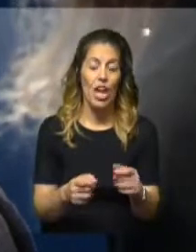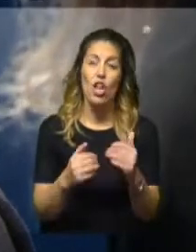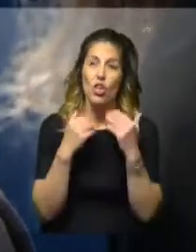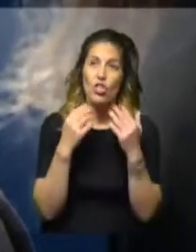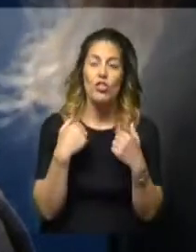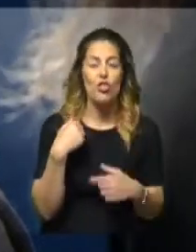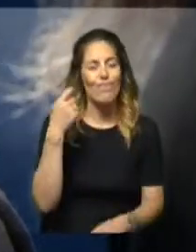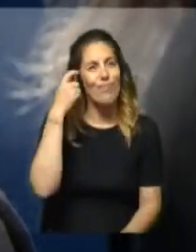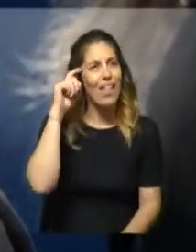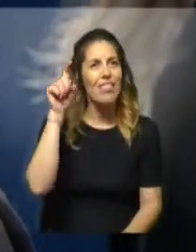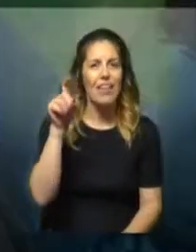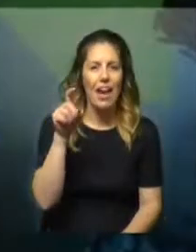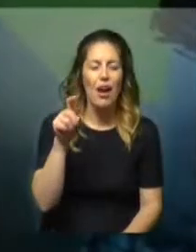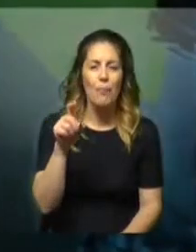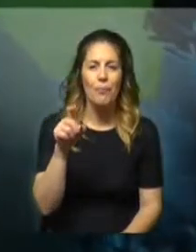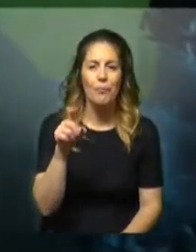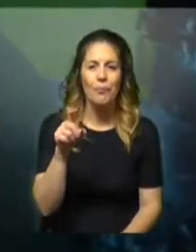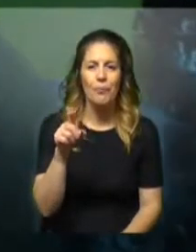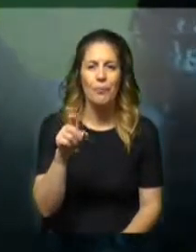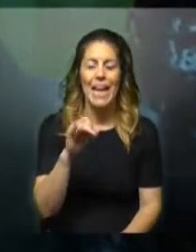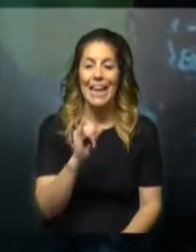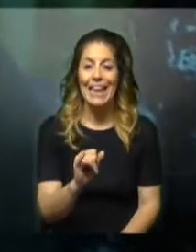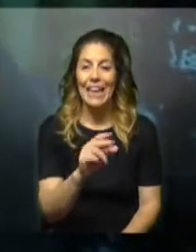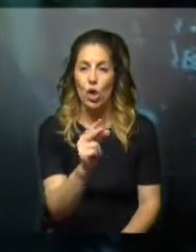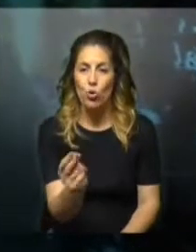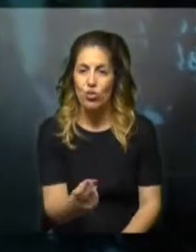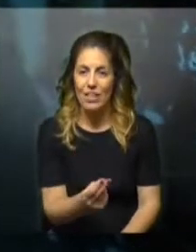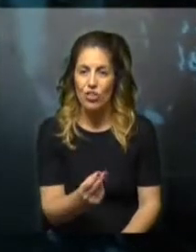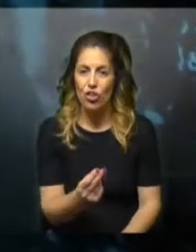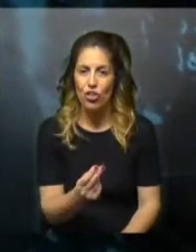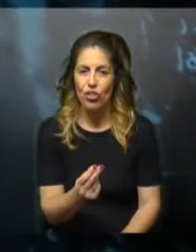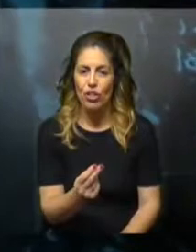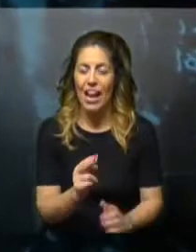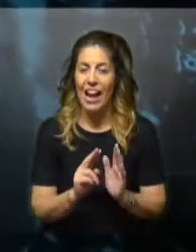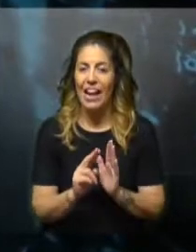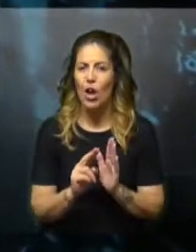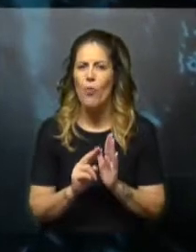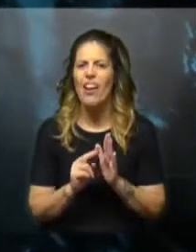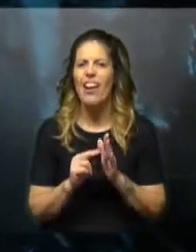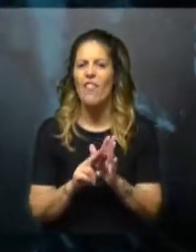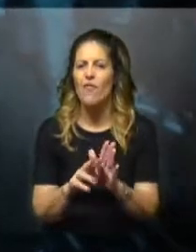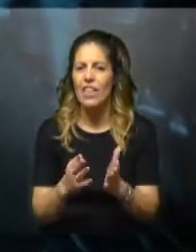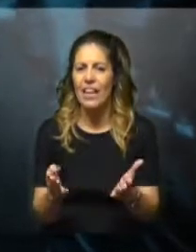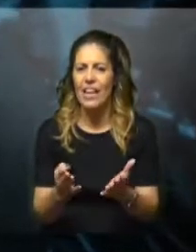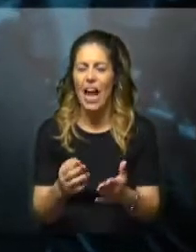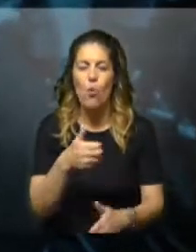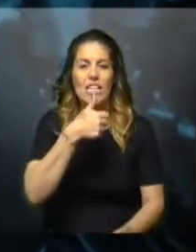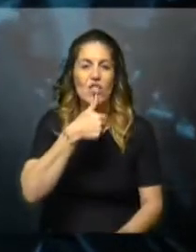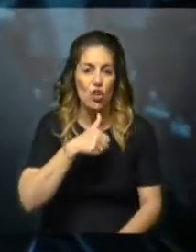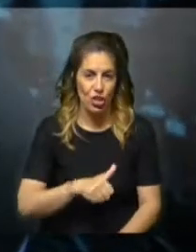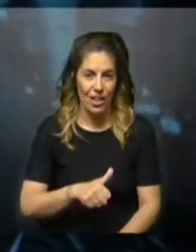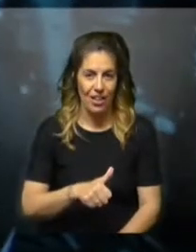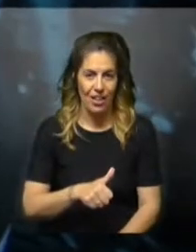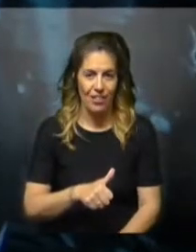la idea de que la la Ilustración está referida muchas veces a una historia